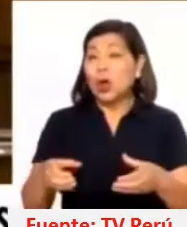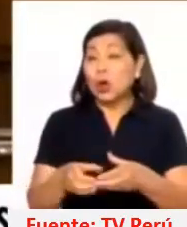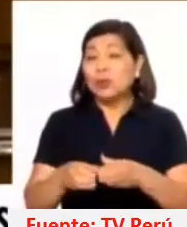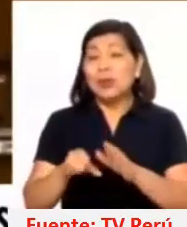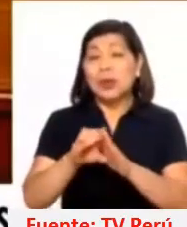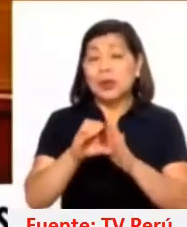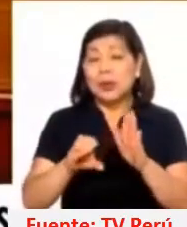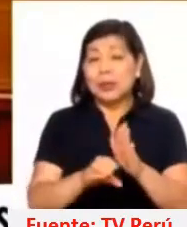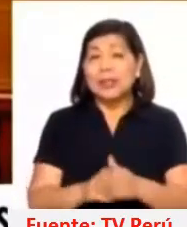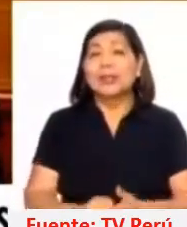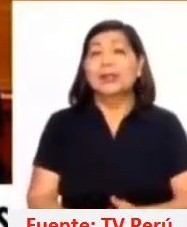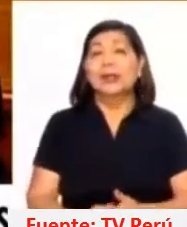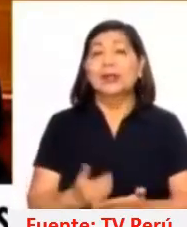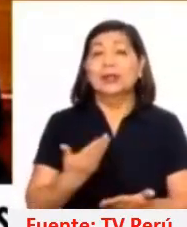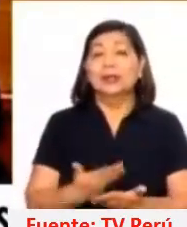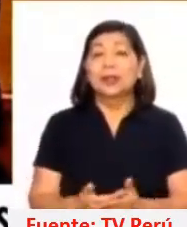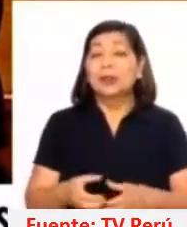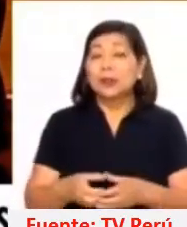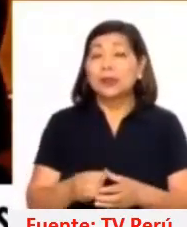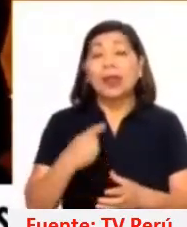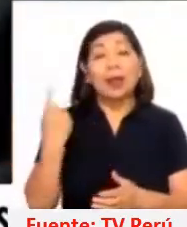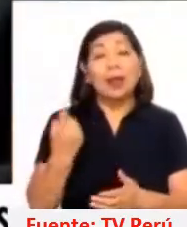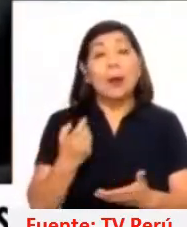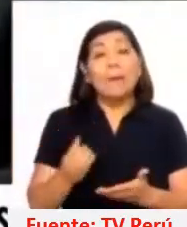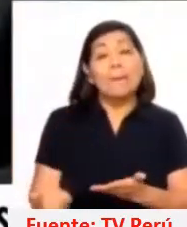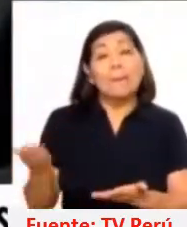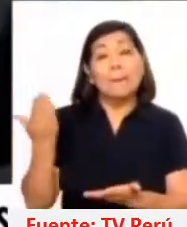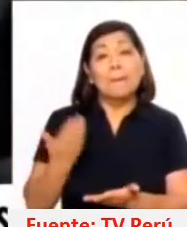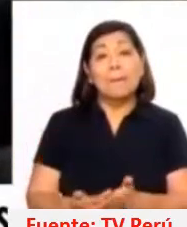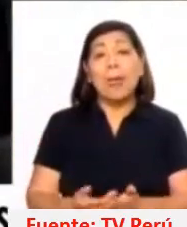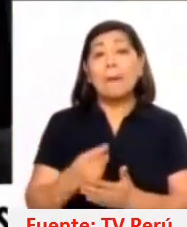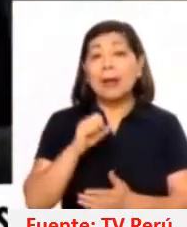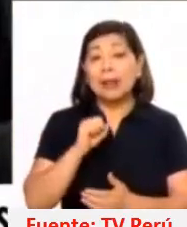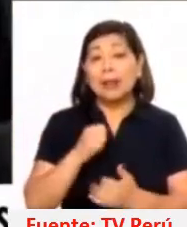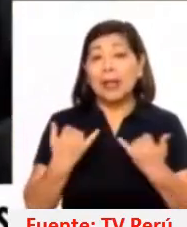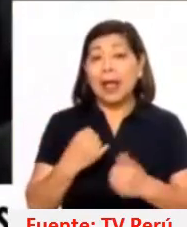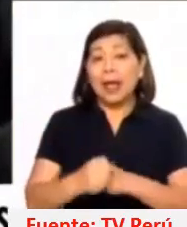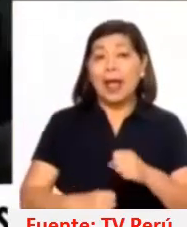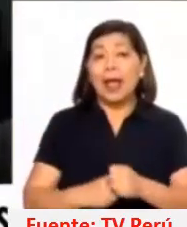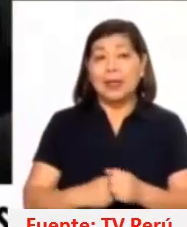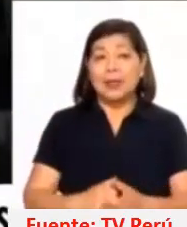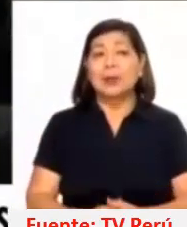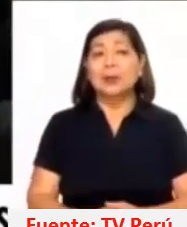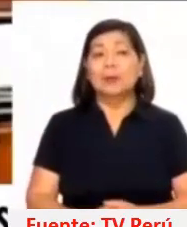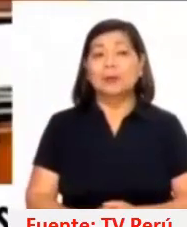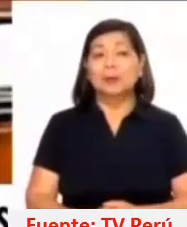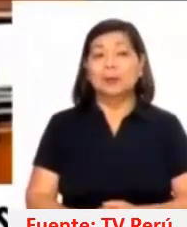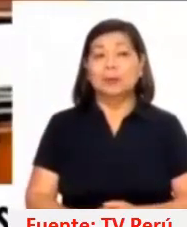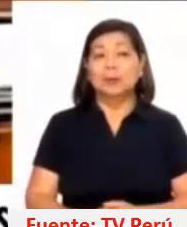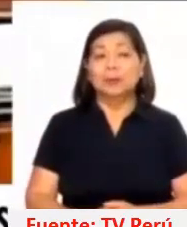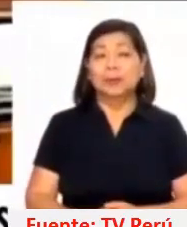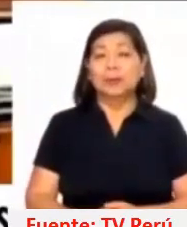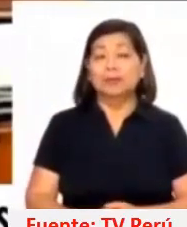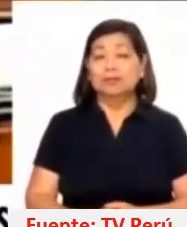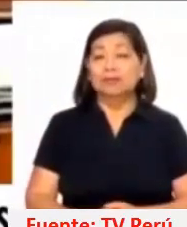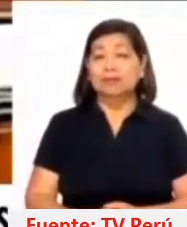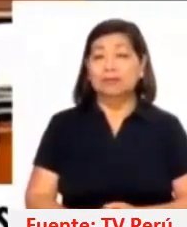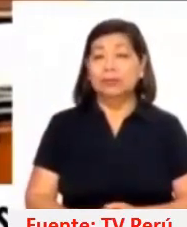de Constitución, que planteaba comicios generales complementarios para diciembre de este año.